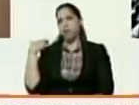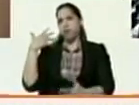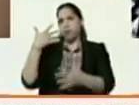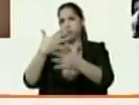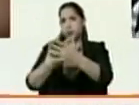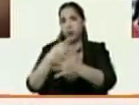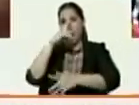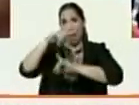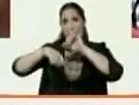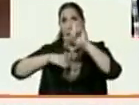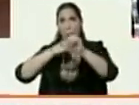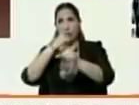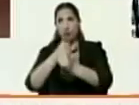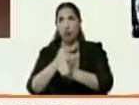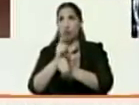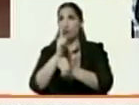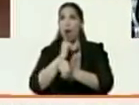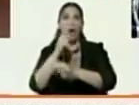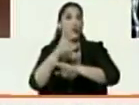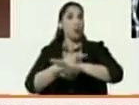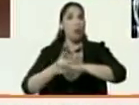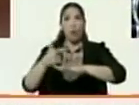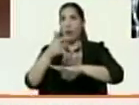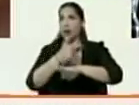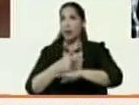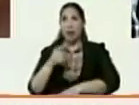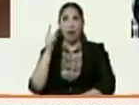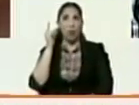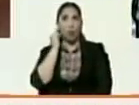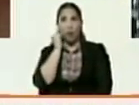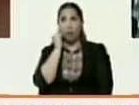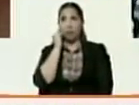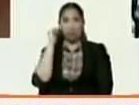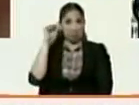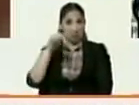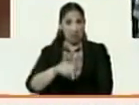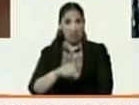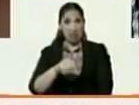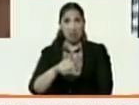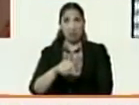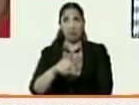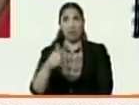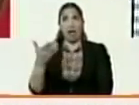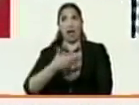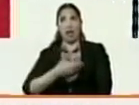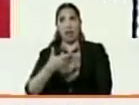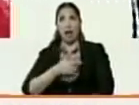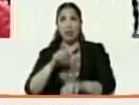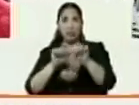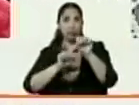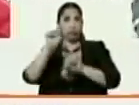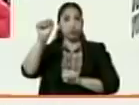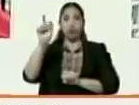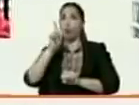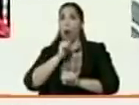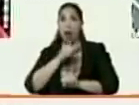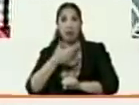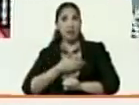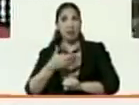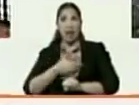desgobierno. Aquí no hay gobernadora. Aquí hoy alcalde en la ciudad de San Cristóbal. Esta